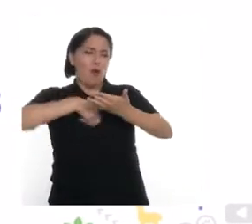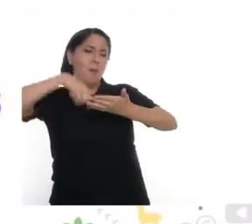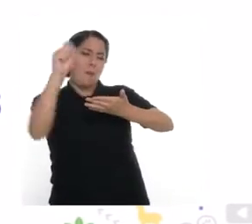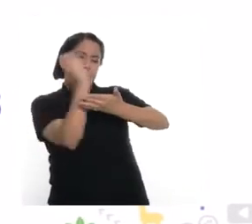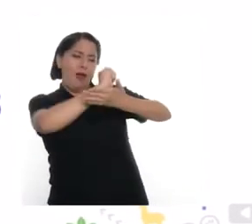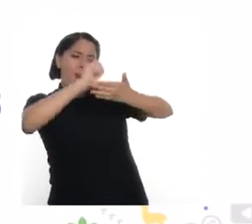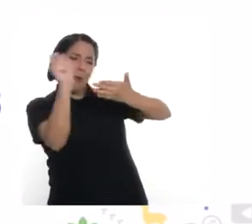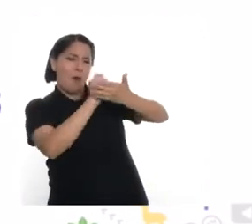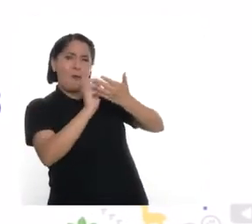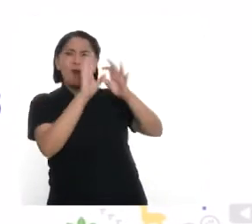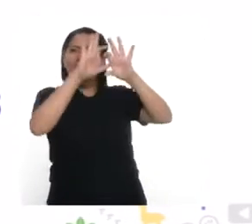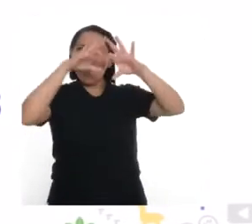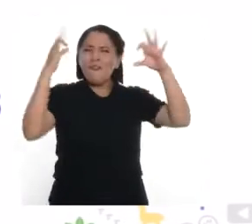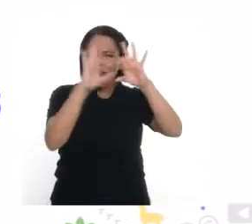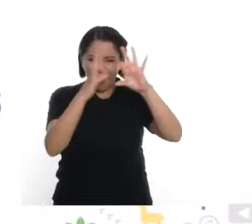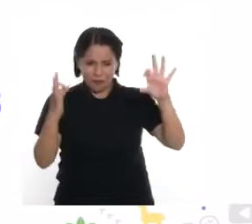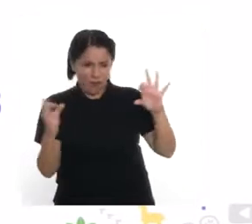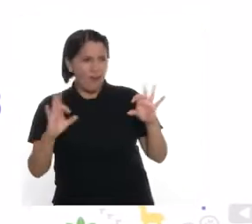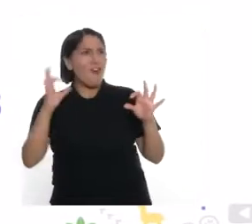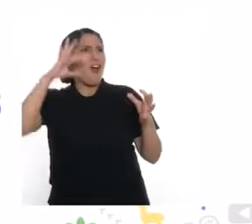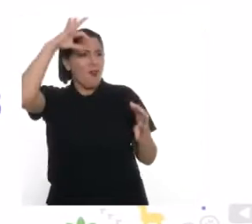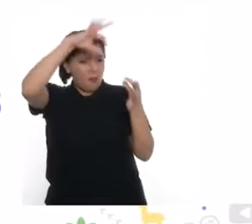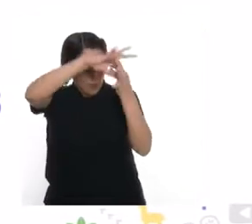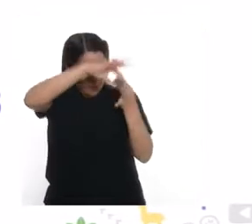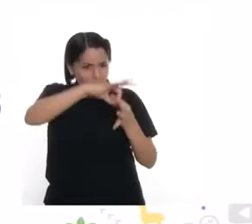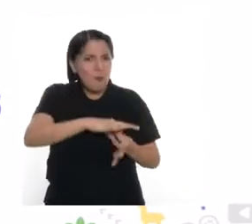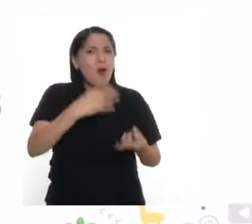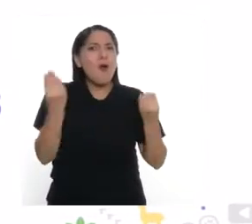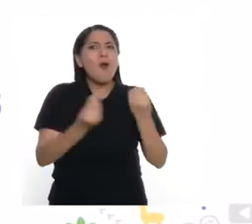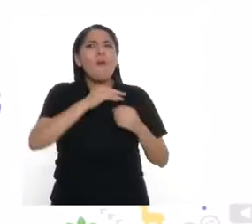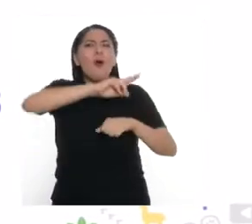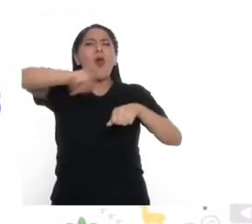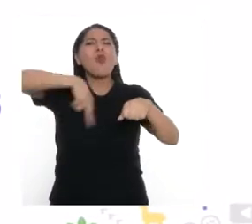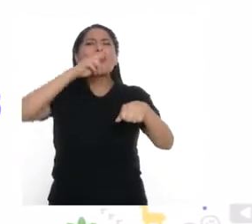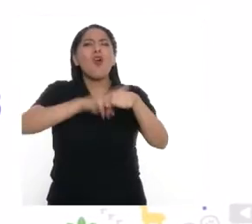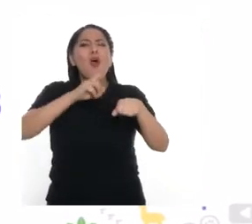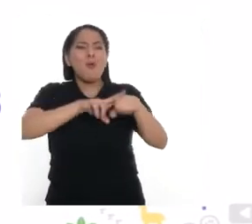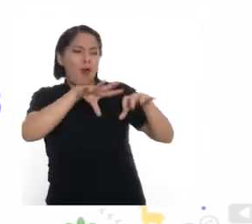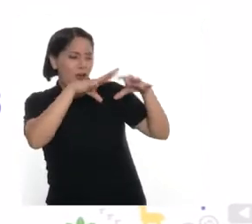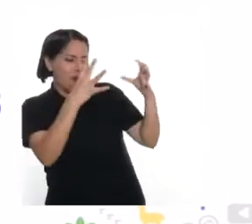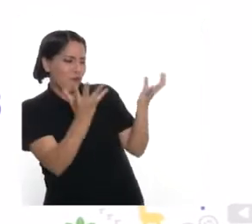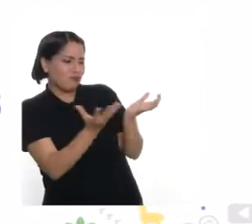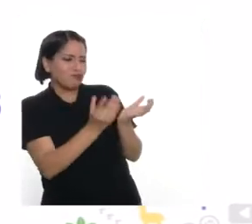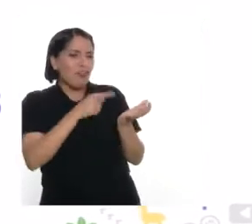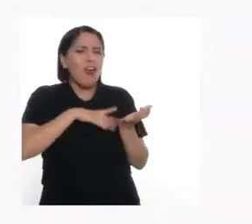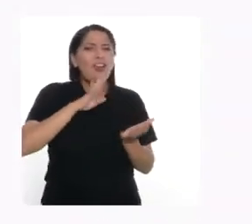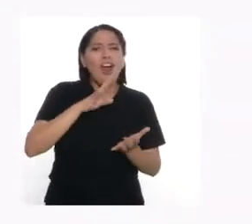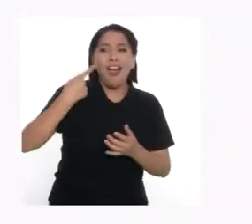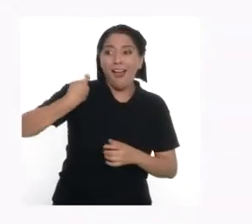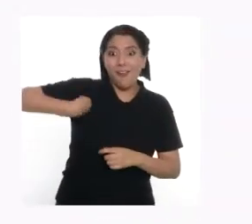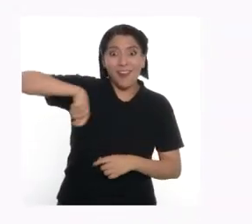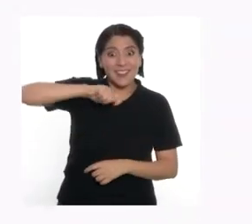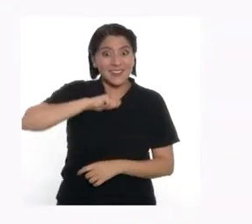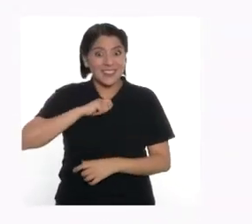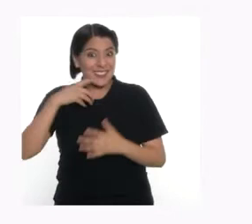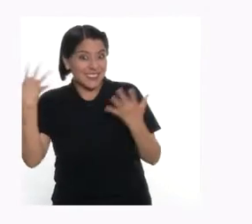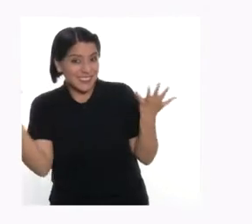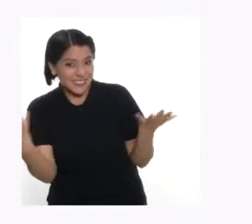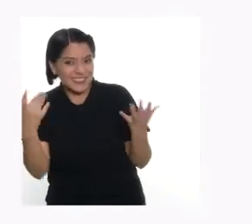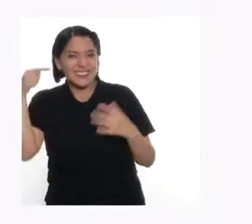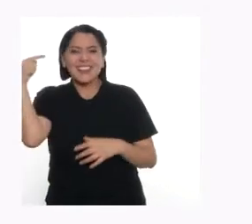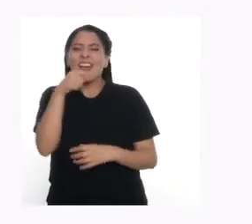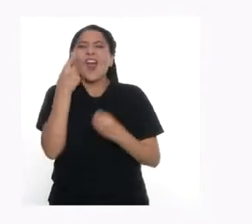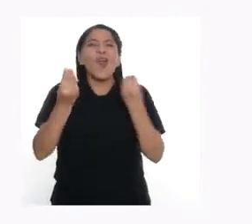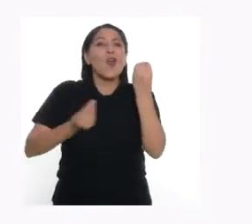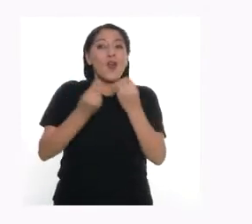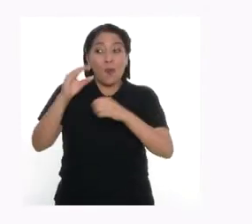compuesta de frases que tienen rima, es muy común en muchos países donde se habla castellano? En Perú, las coplas